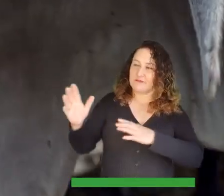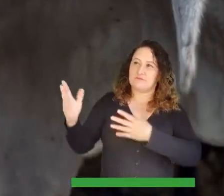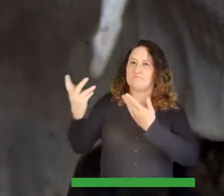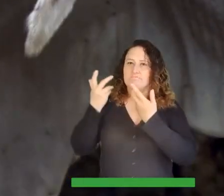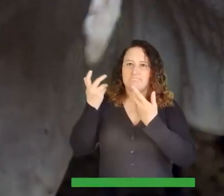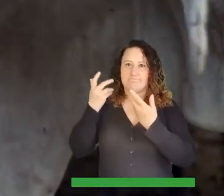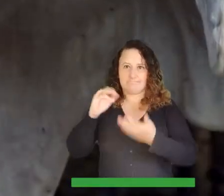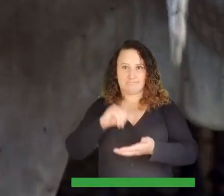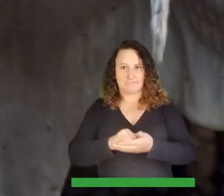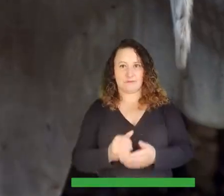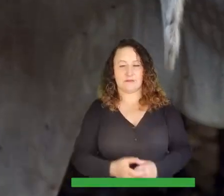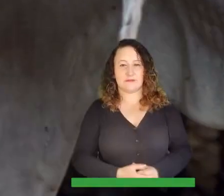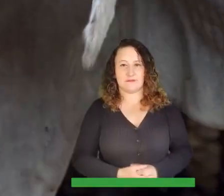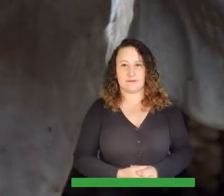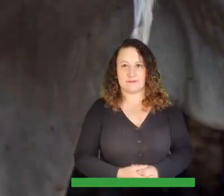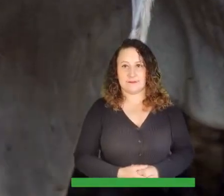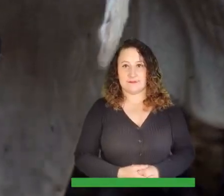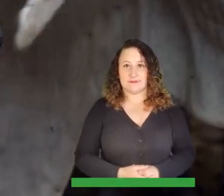animales.